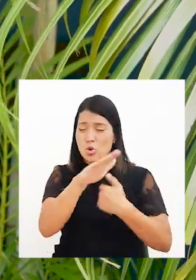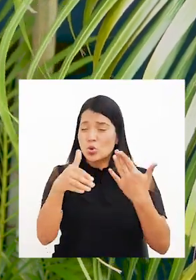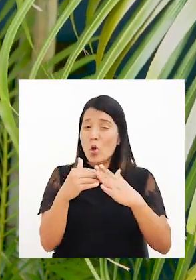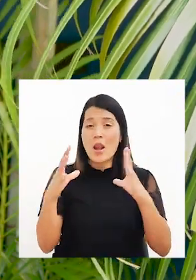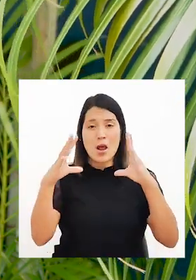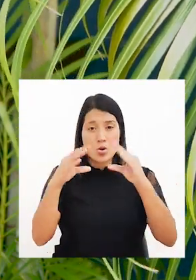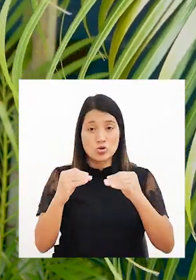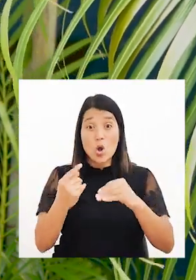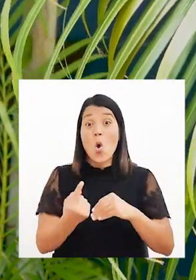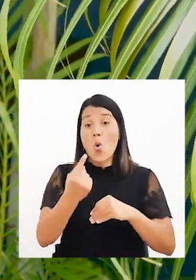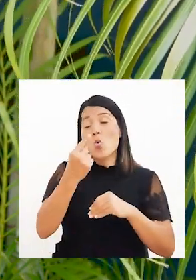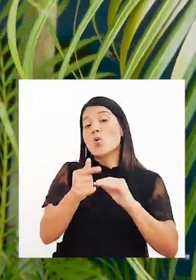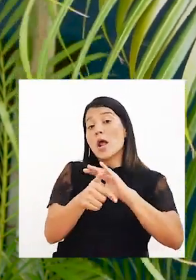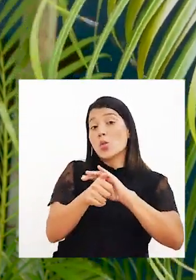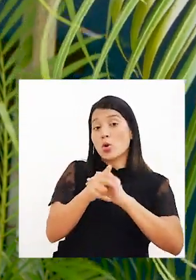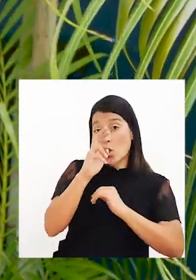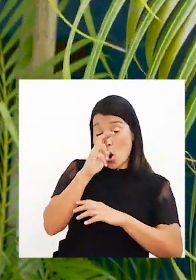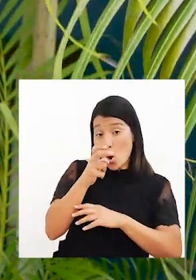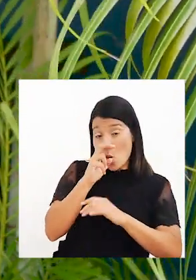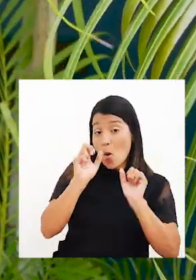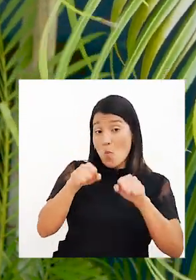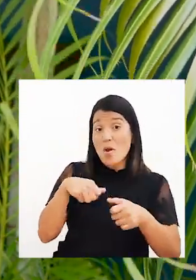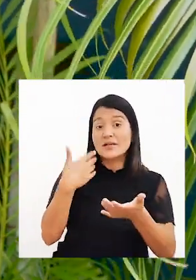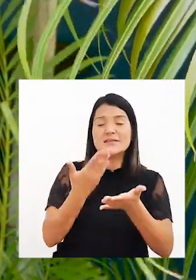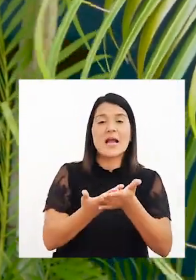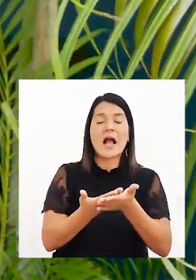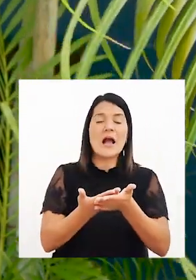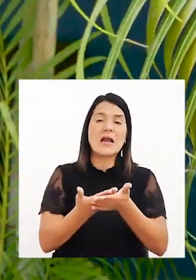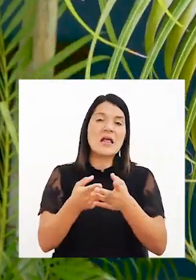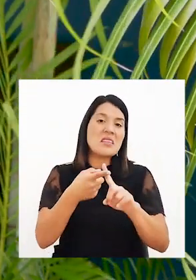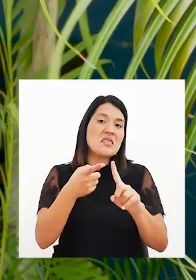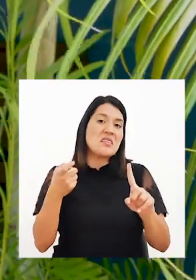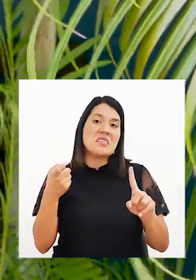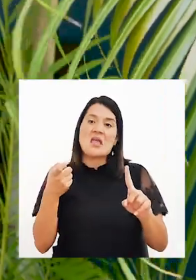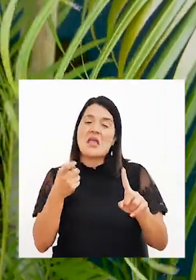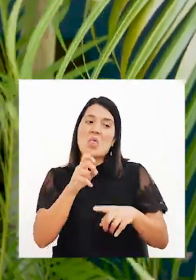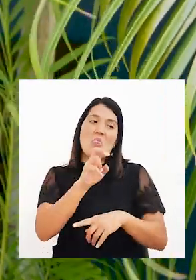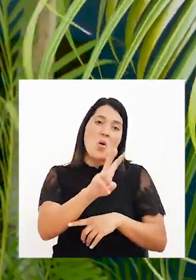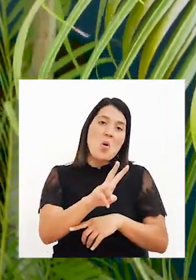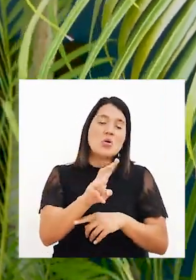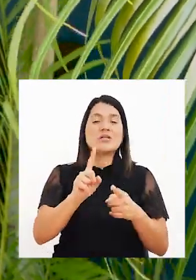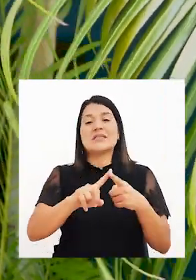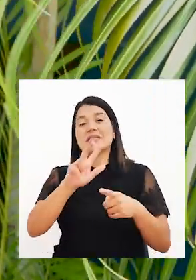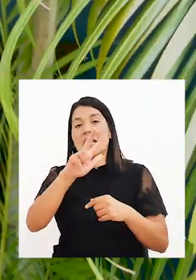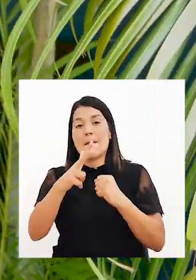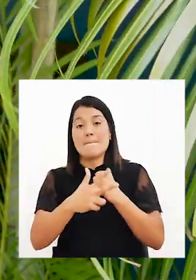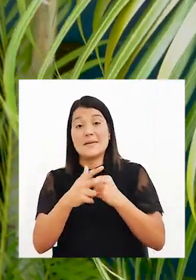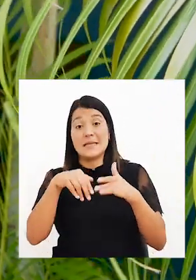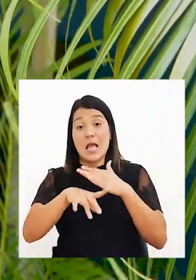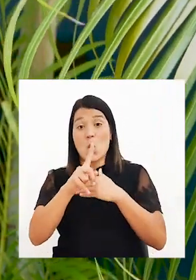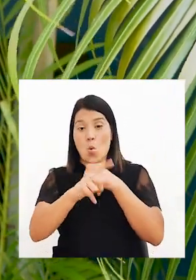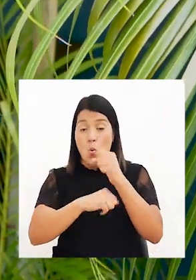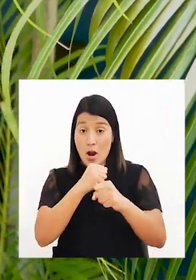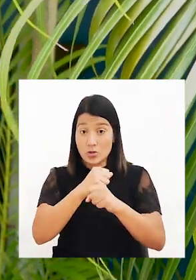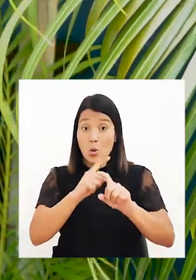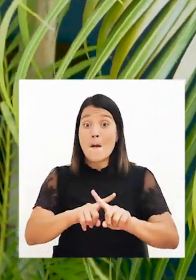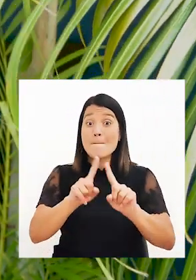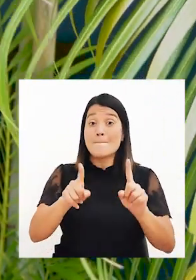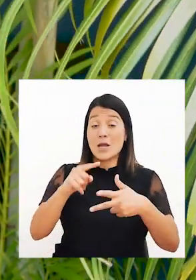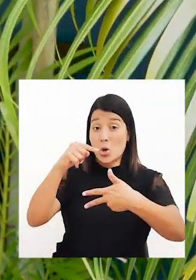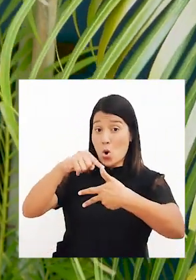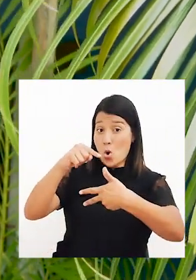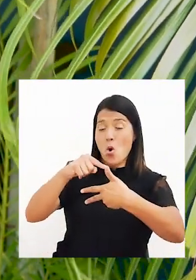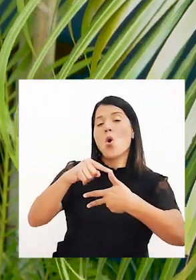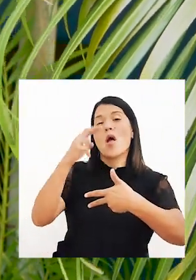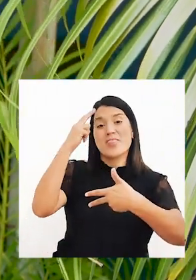Una tortuga lora puede arribar de 2 veces a 3 veces en un año. Pero una tortuga negra,